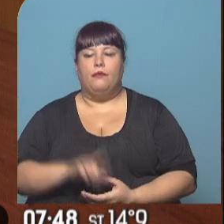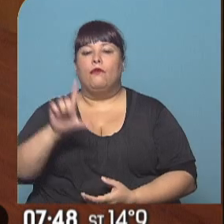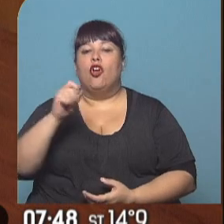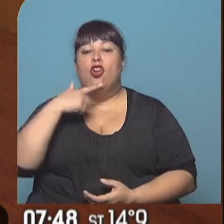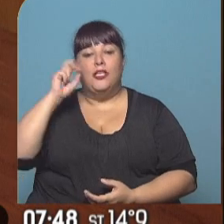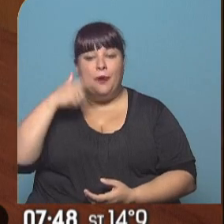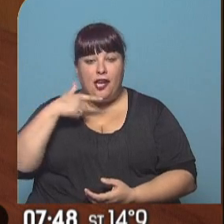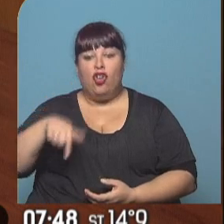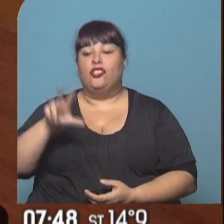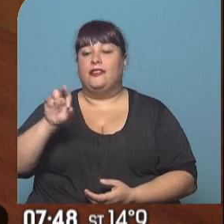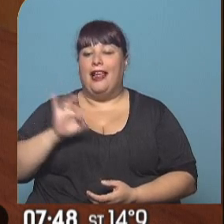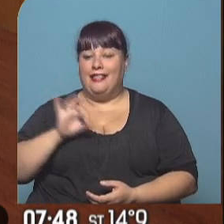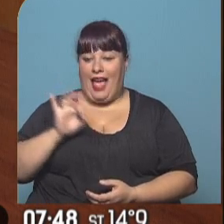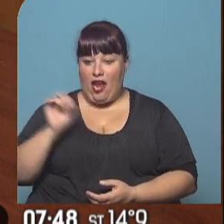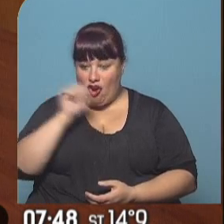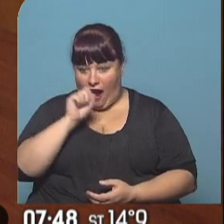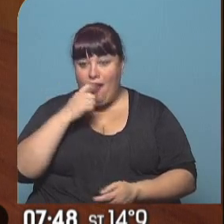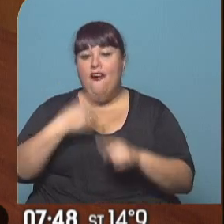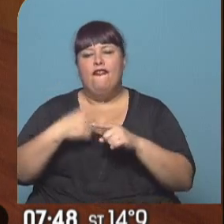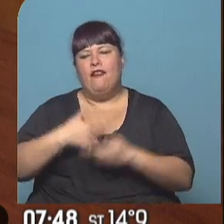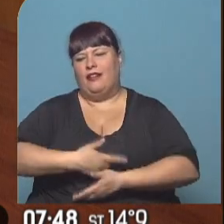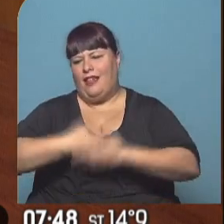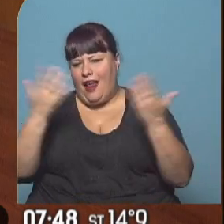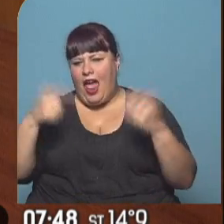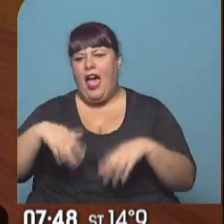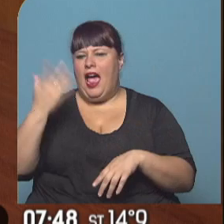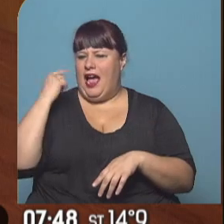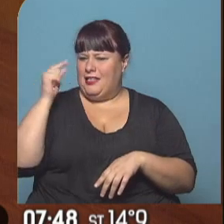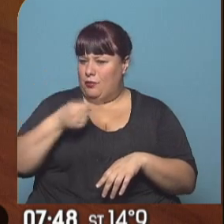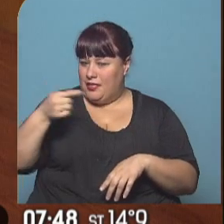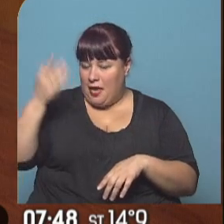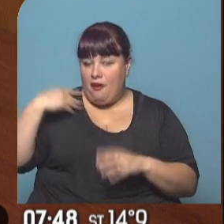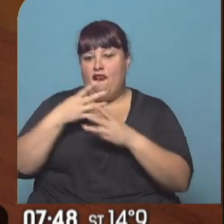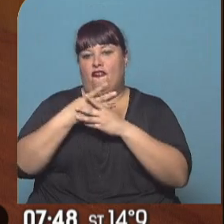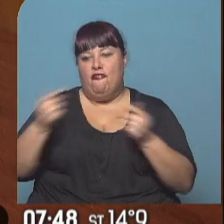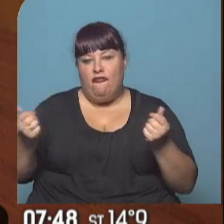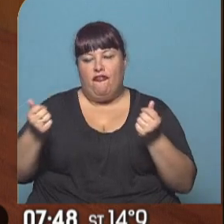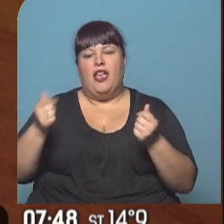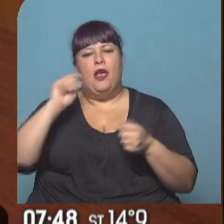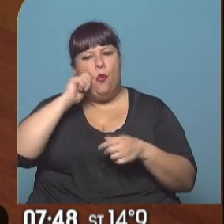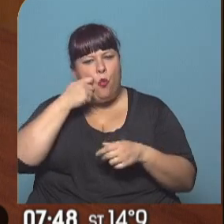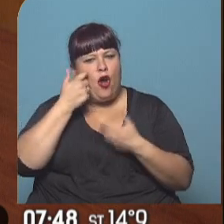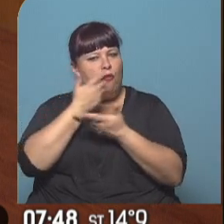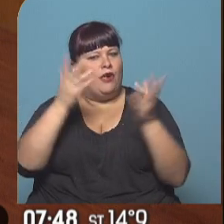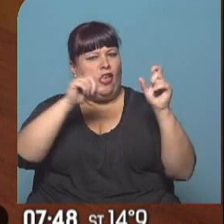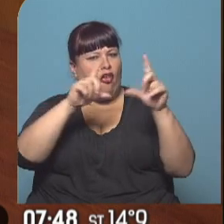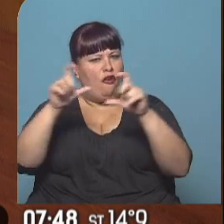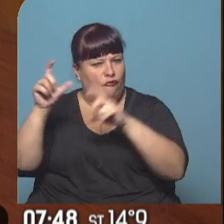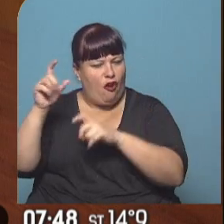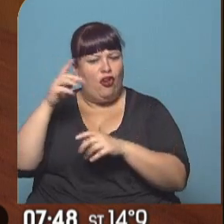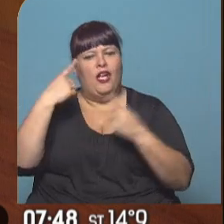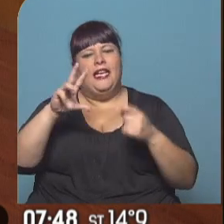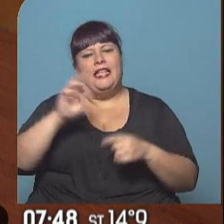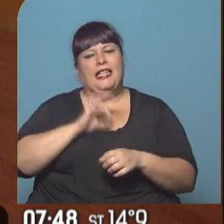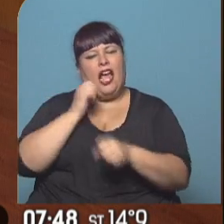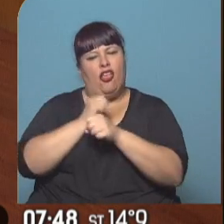Los Pericos están cumpliendo 30 años y lo celebran a lo grande. Hace solo un par de semanas terminaba una muy buena muestra fotográfica que recorría sus